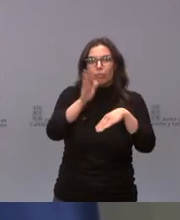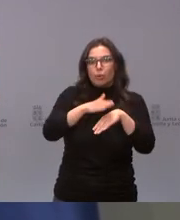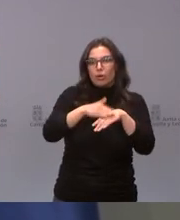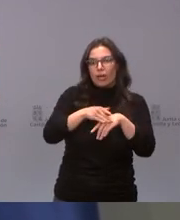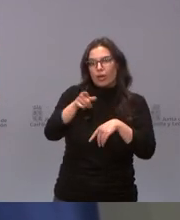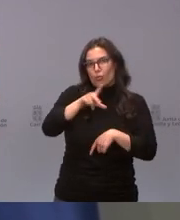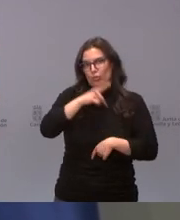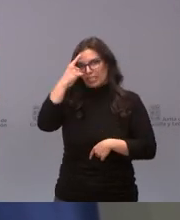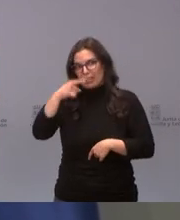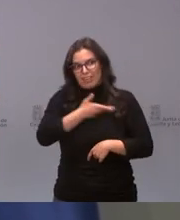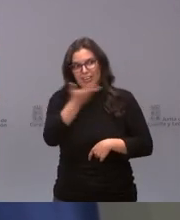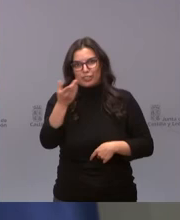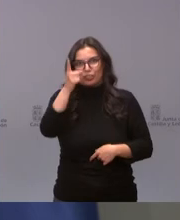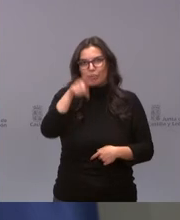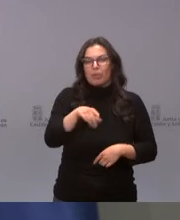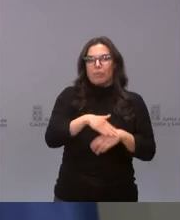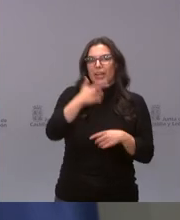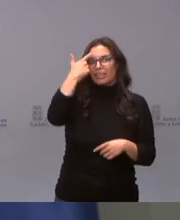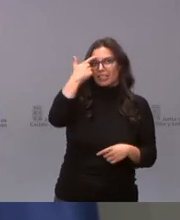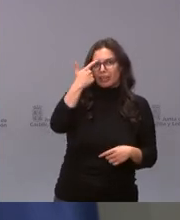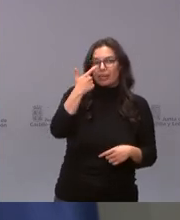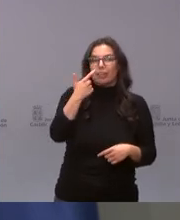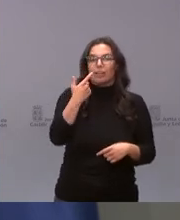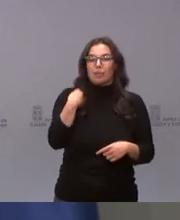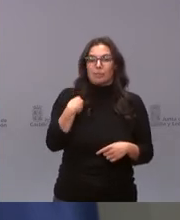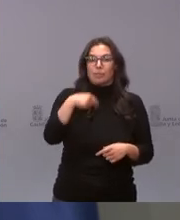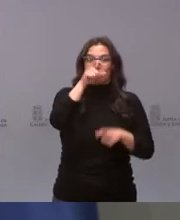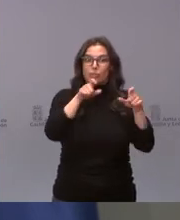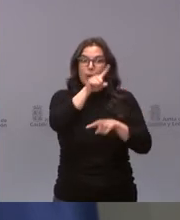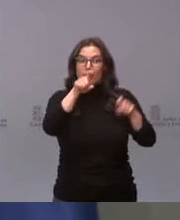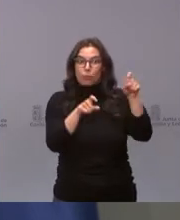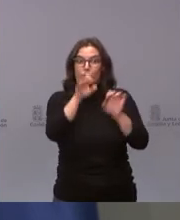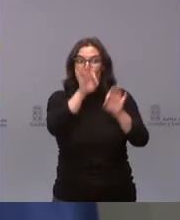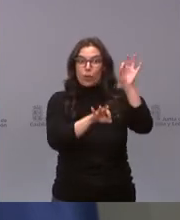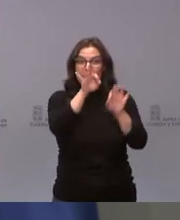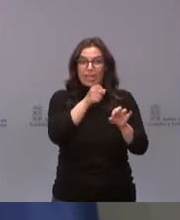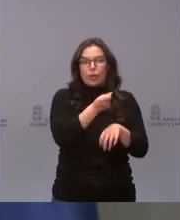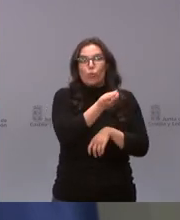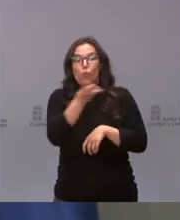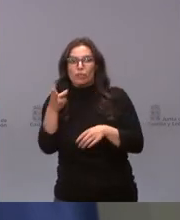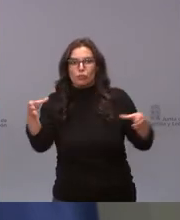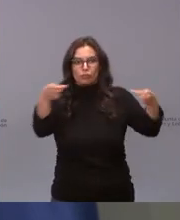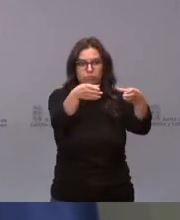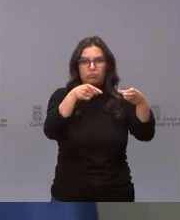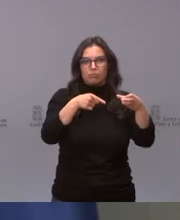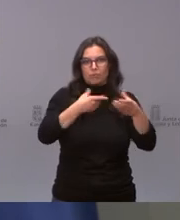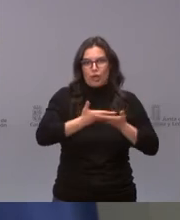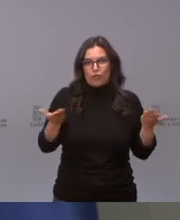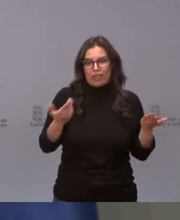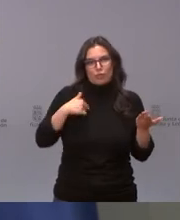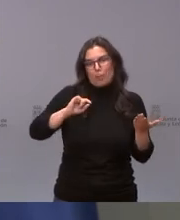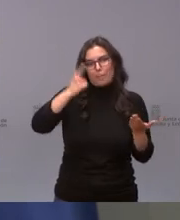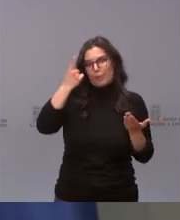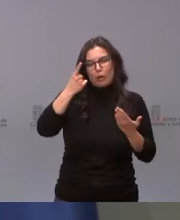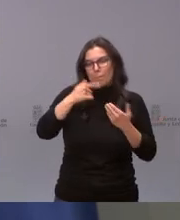estás aquí, para saber que la muestra de población es fiable. Es una cosa evidente, que esto es de primero de encuestas. Es